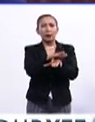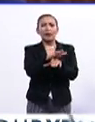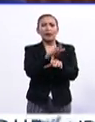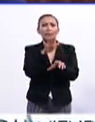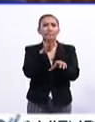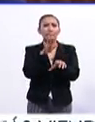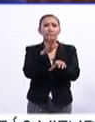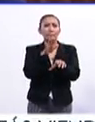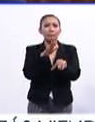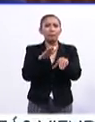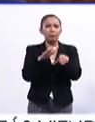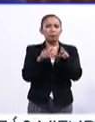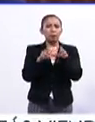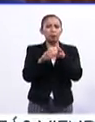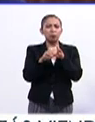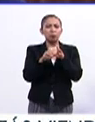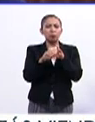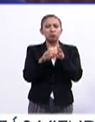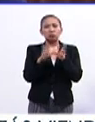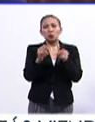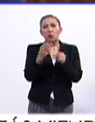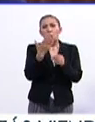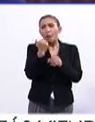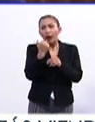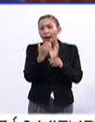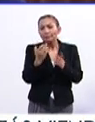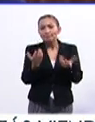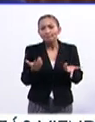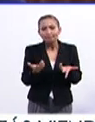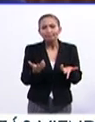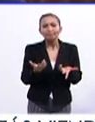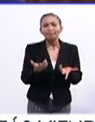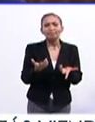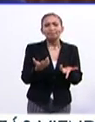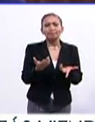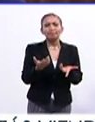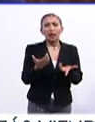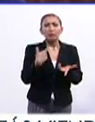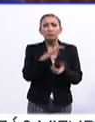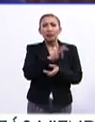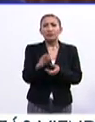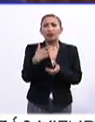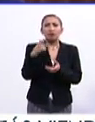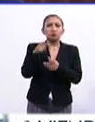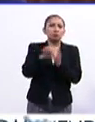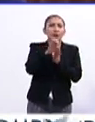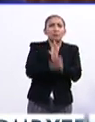james a d d